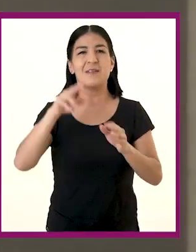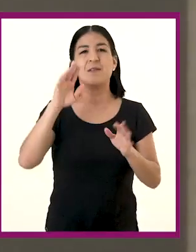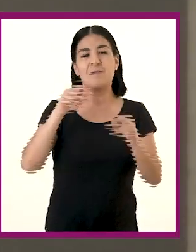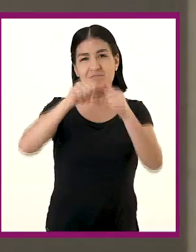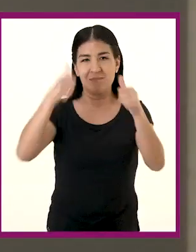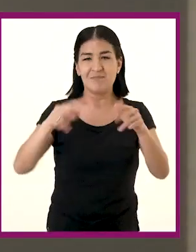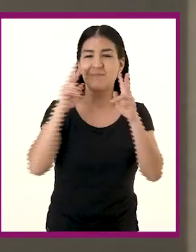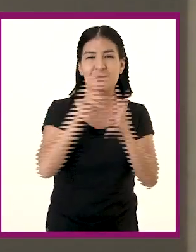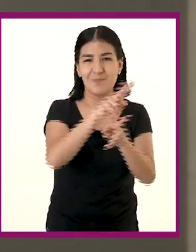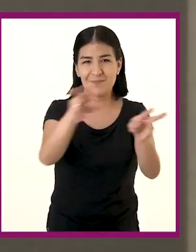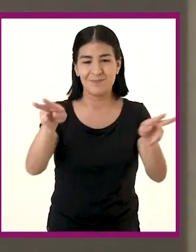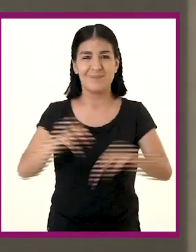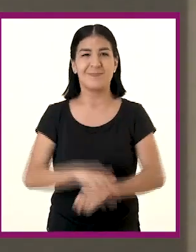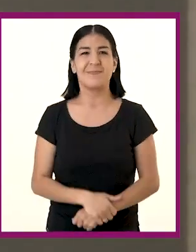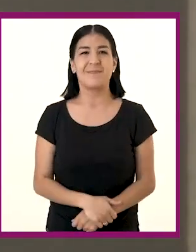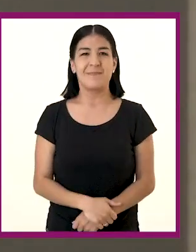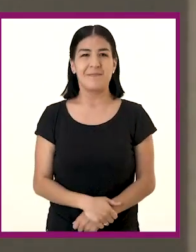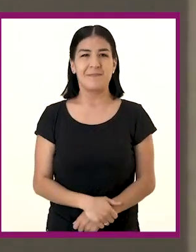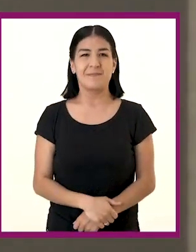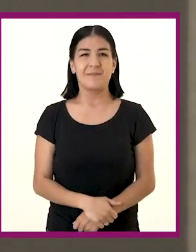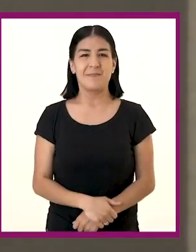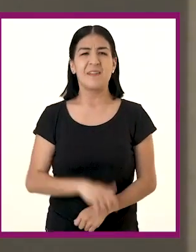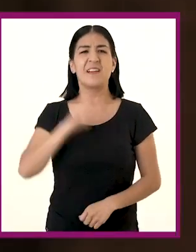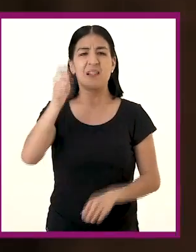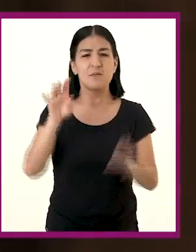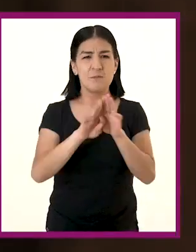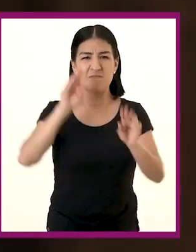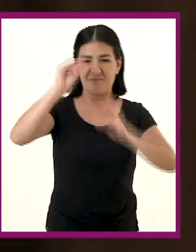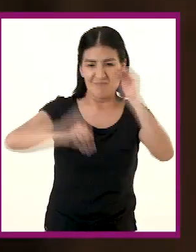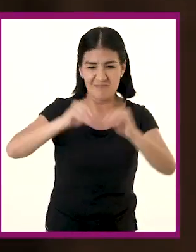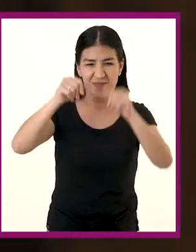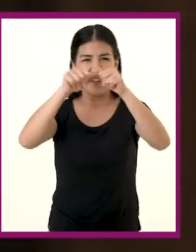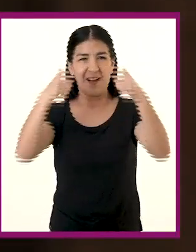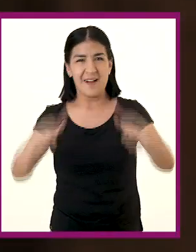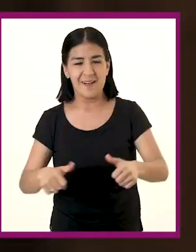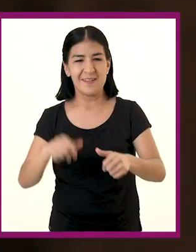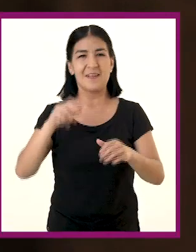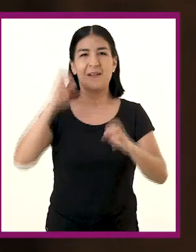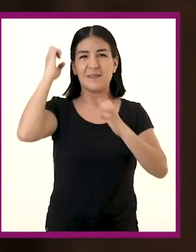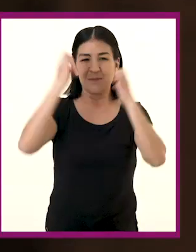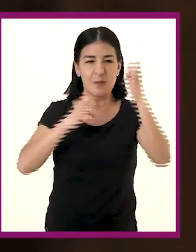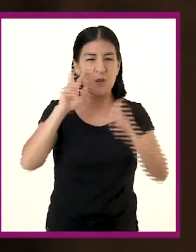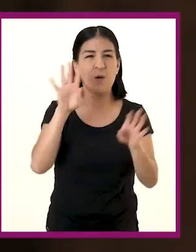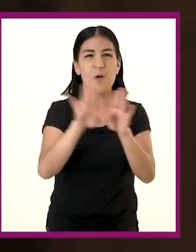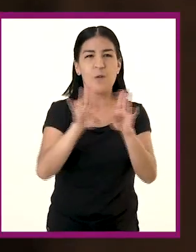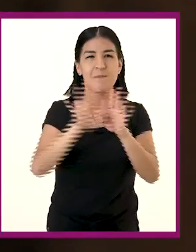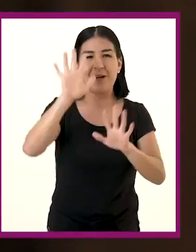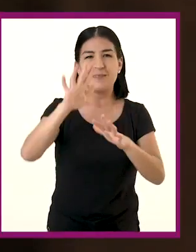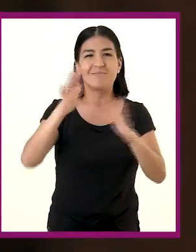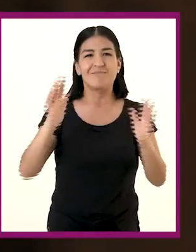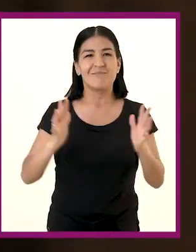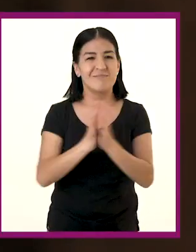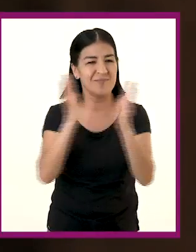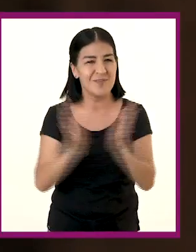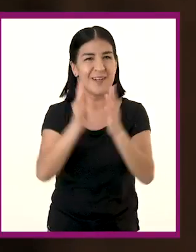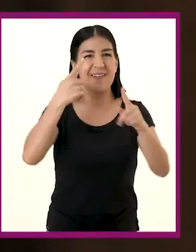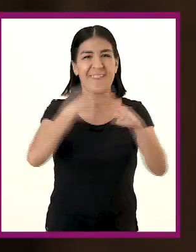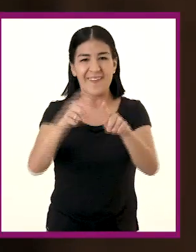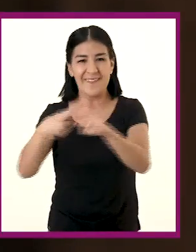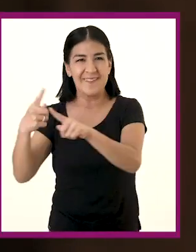la arquitectura y las artes visuales. Instalación total se refiere al concurso de